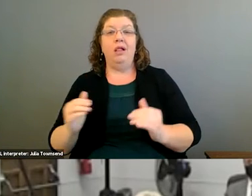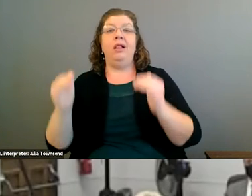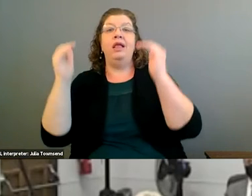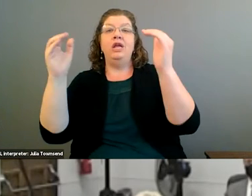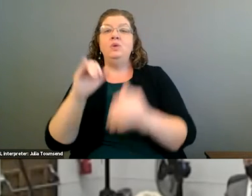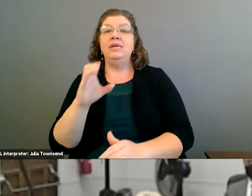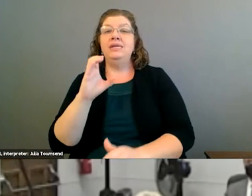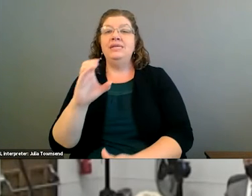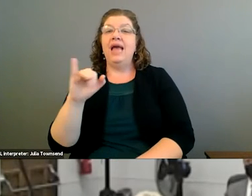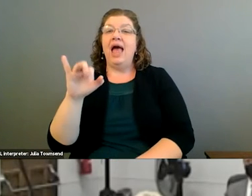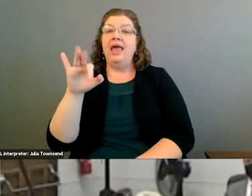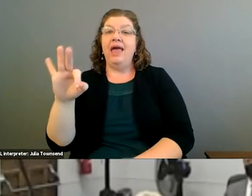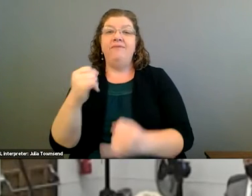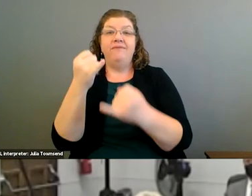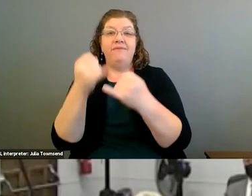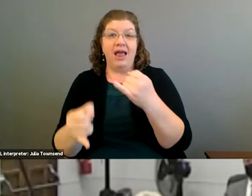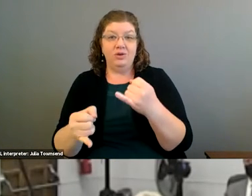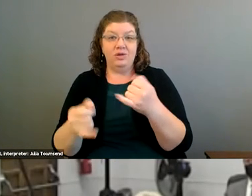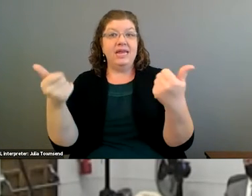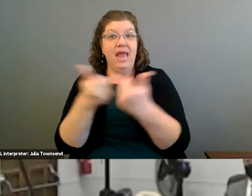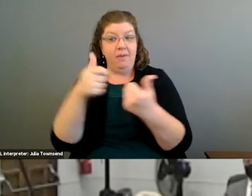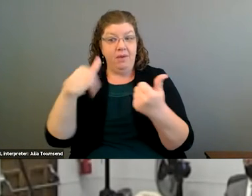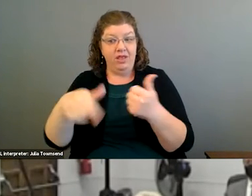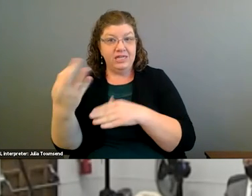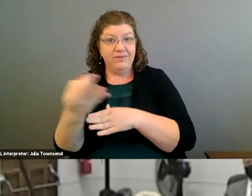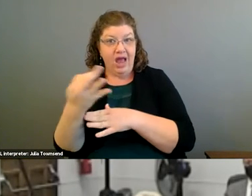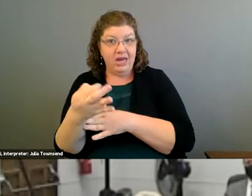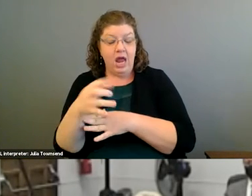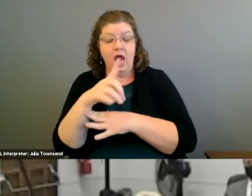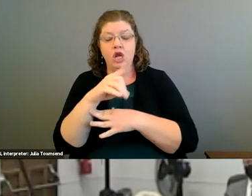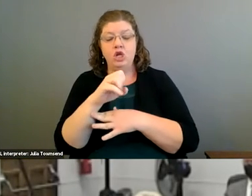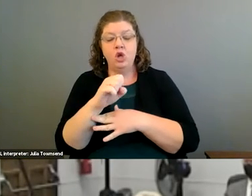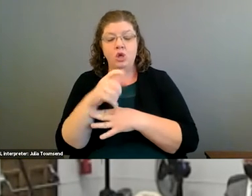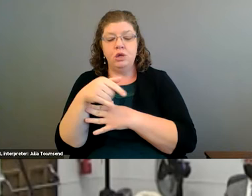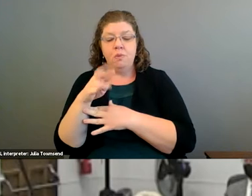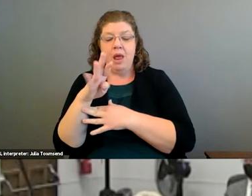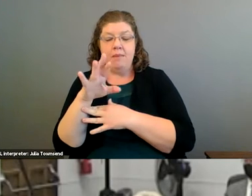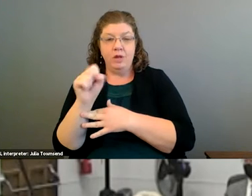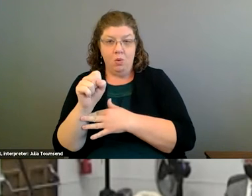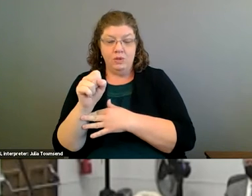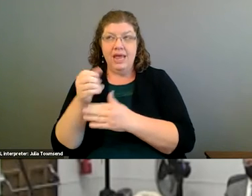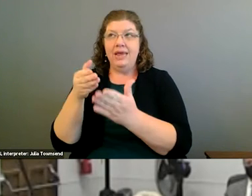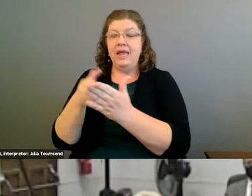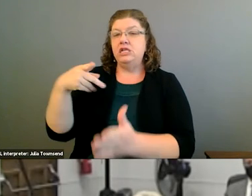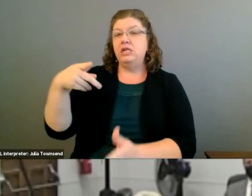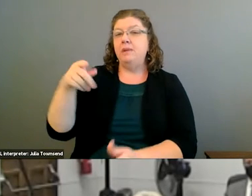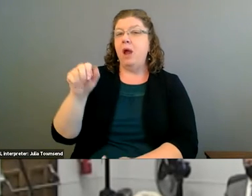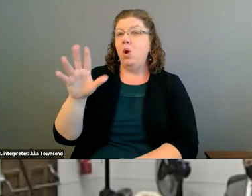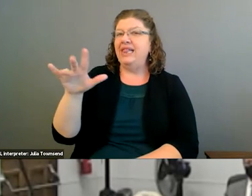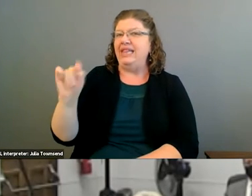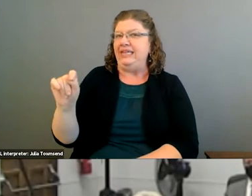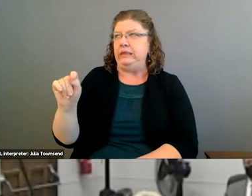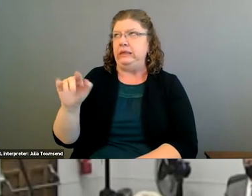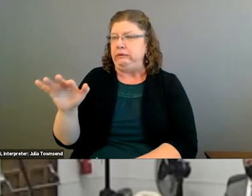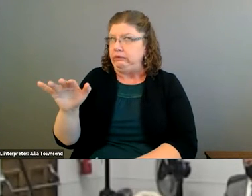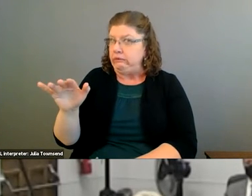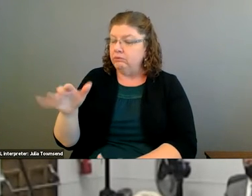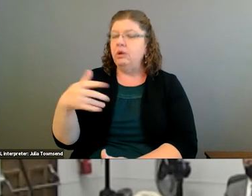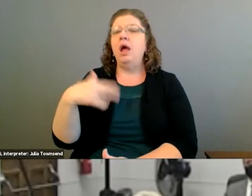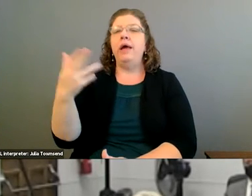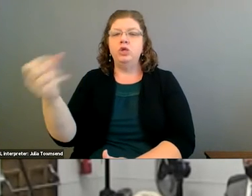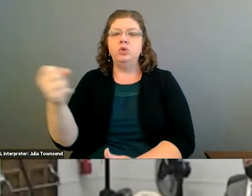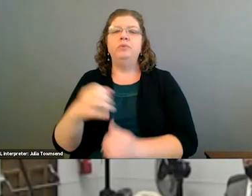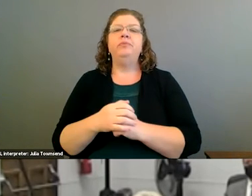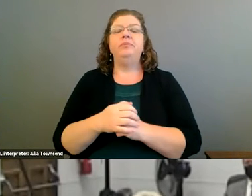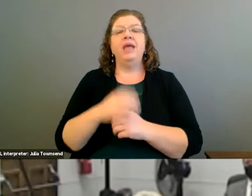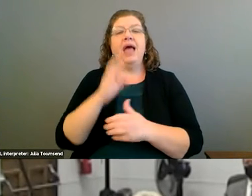ganaron y ahora se dirigen a las finales de la CIF. Este juego será este viernes en Dos Pueblos junto con la preparatoria Parplet. También me